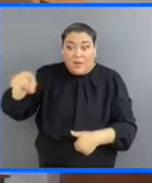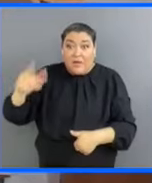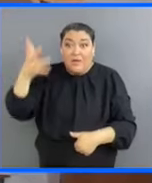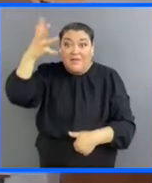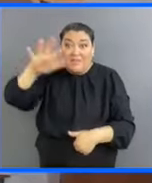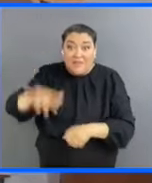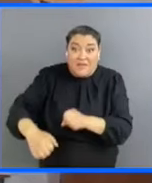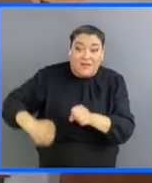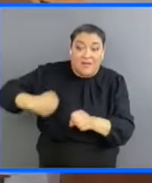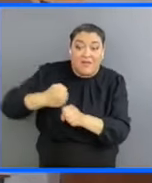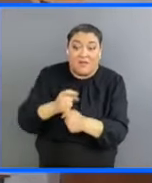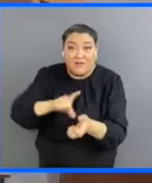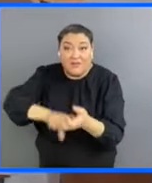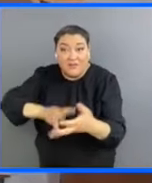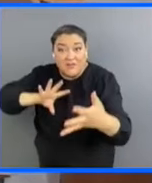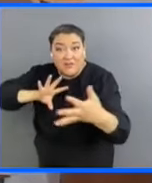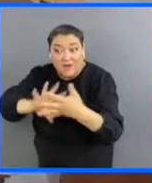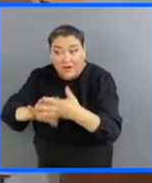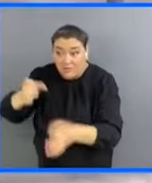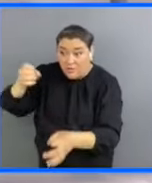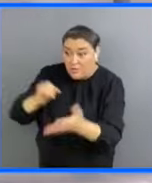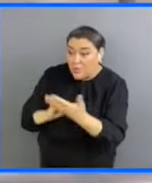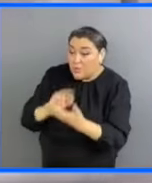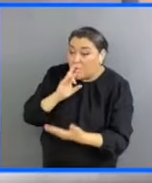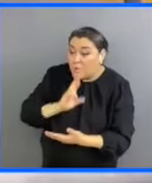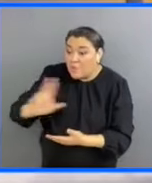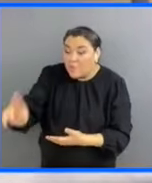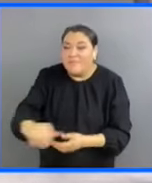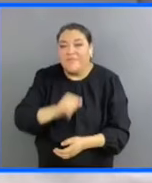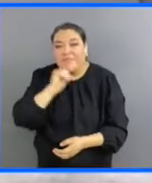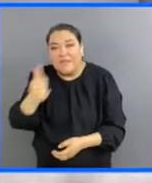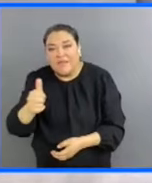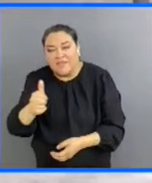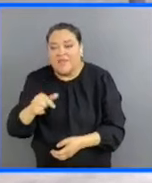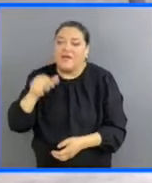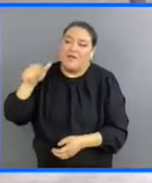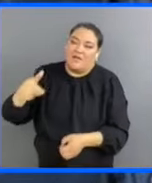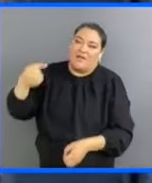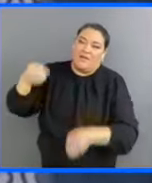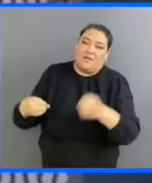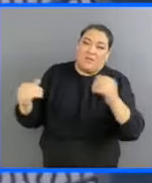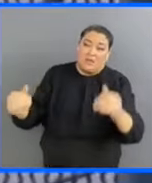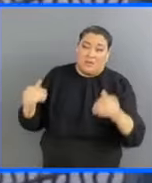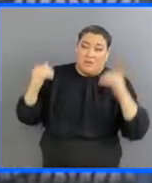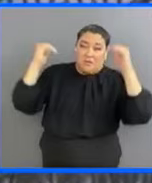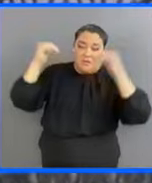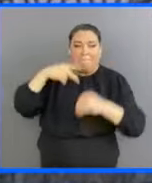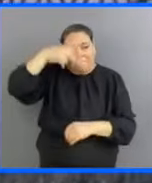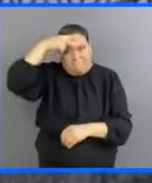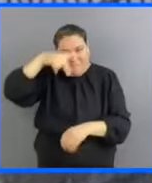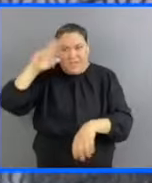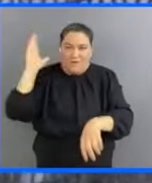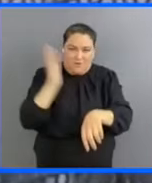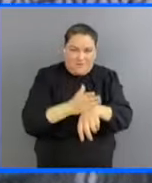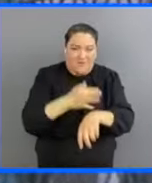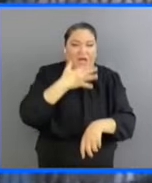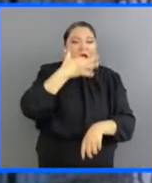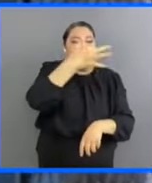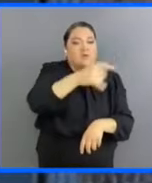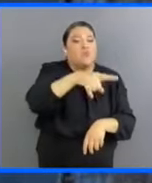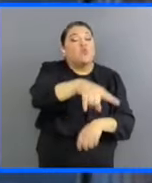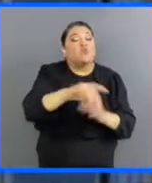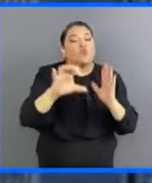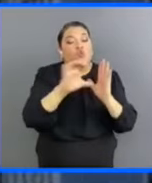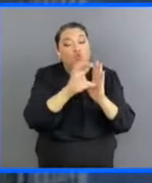sin haber recibido sentencia, por lo que el Tribunal Regional condenó al Estado mexicano a declarar inconvencional esta